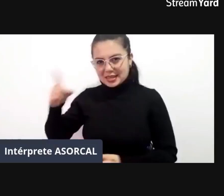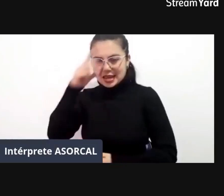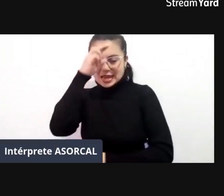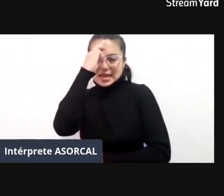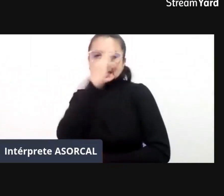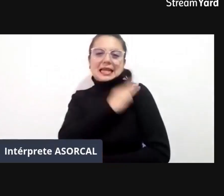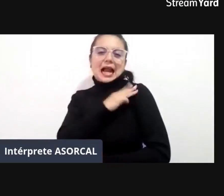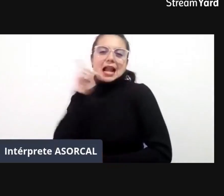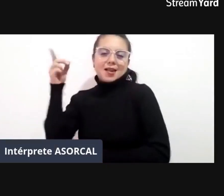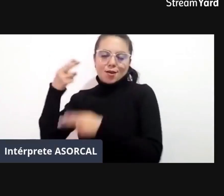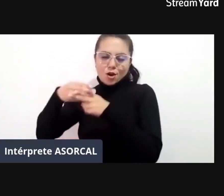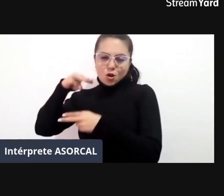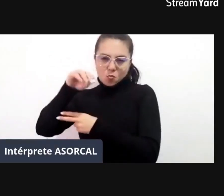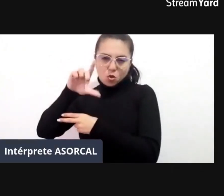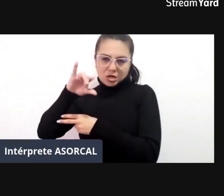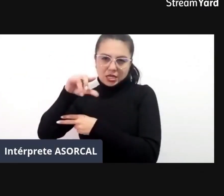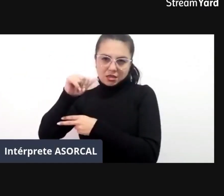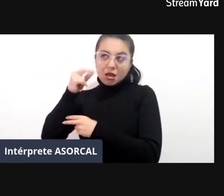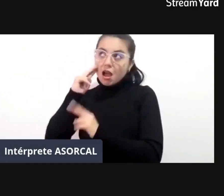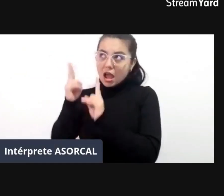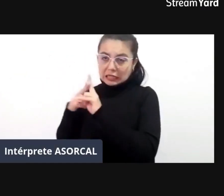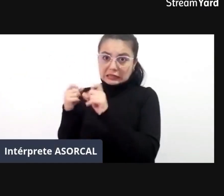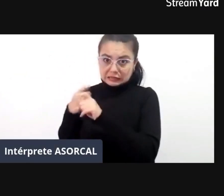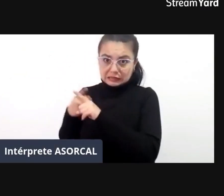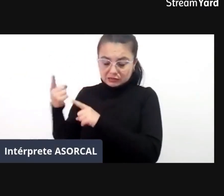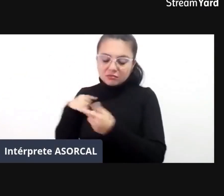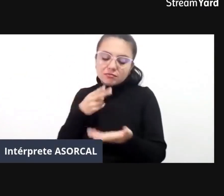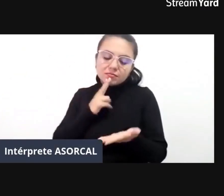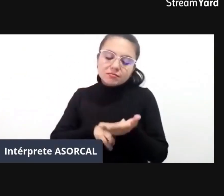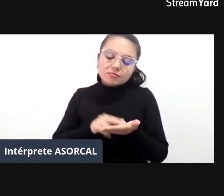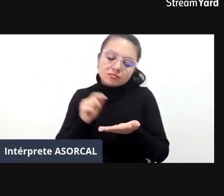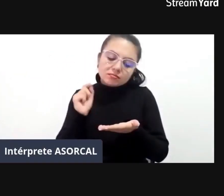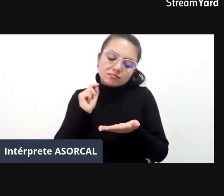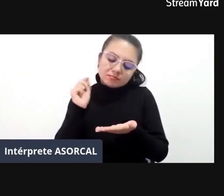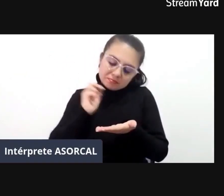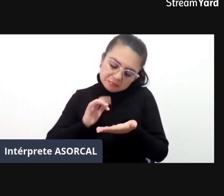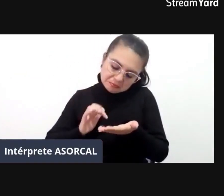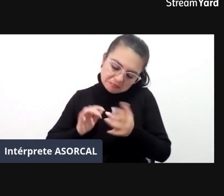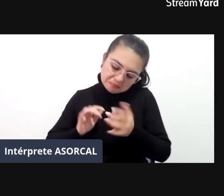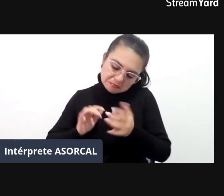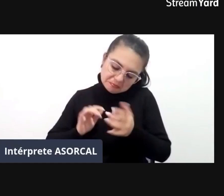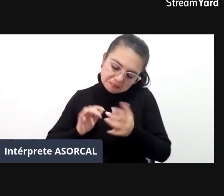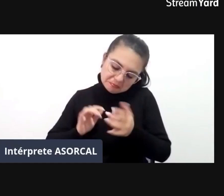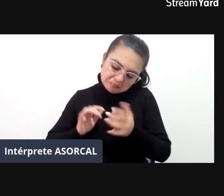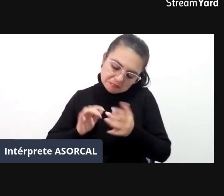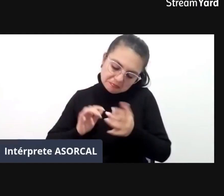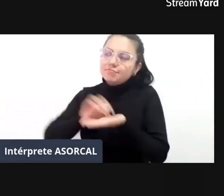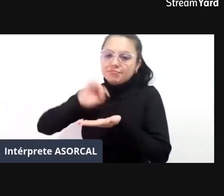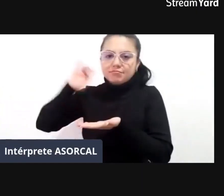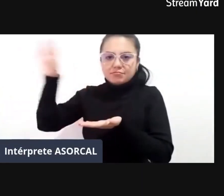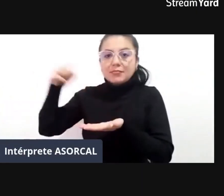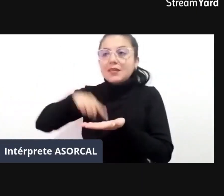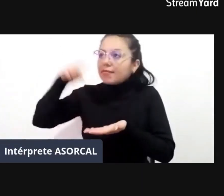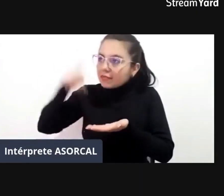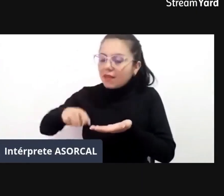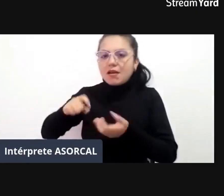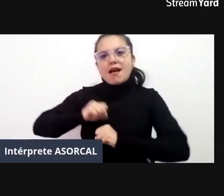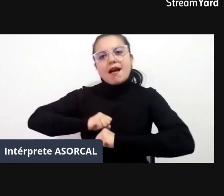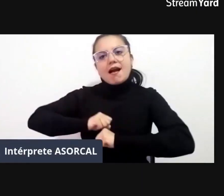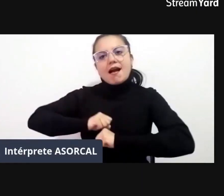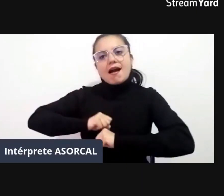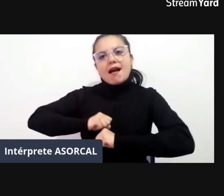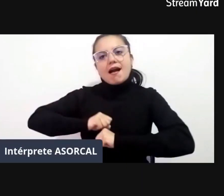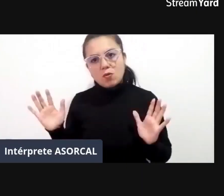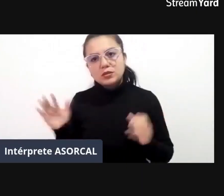diciéndole que debía aclararse el asesinato y hasta tanto no se aclarase, la iglesia, representada por